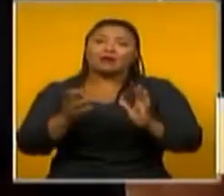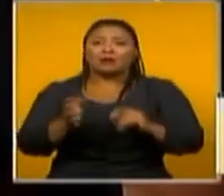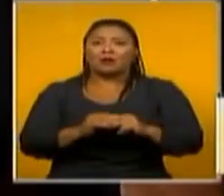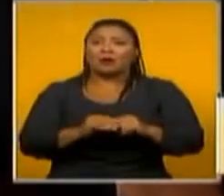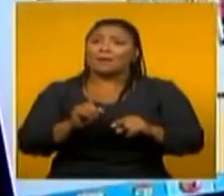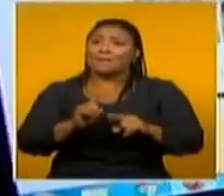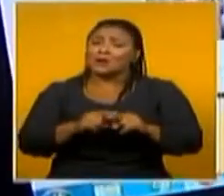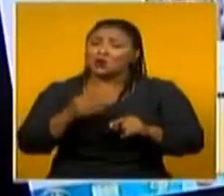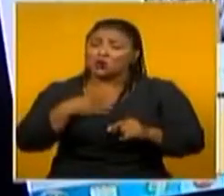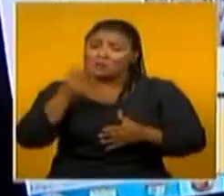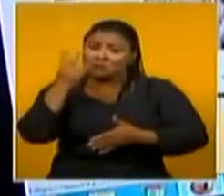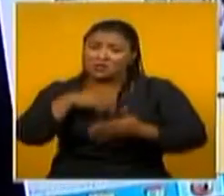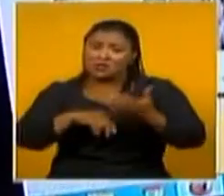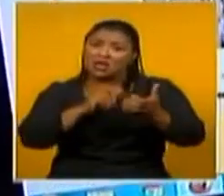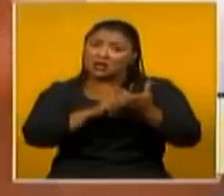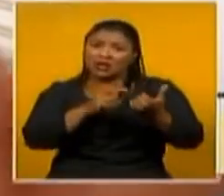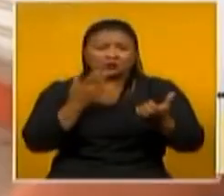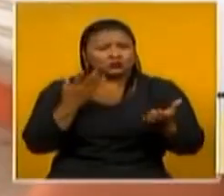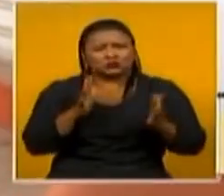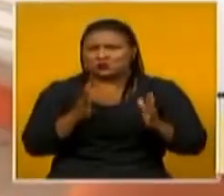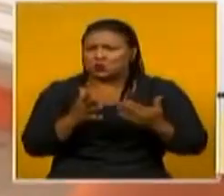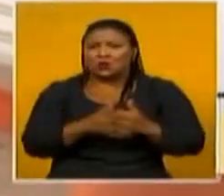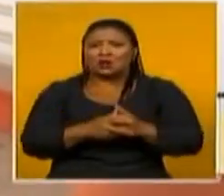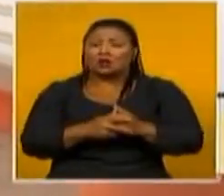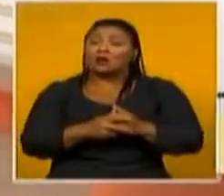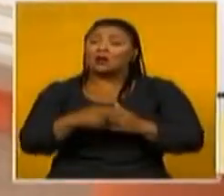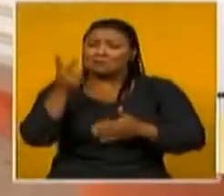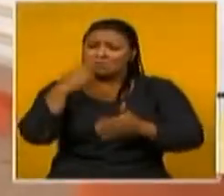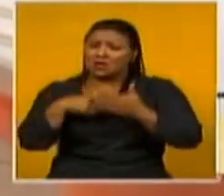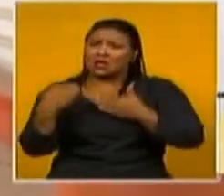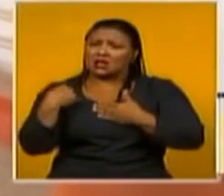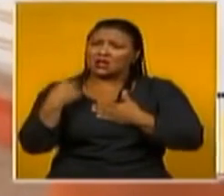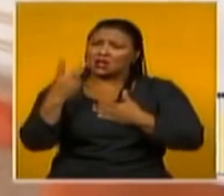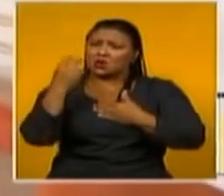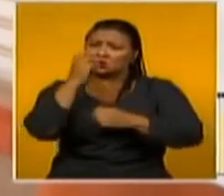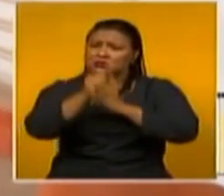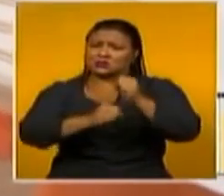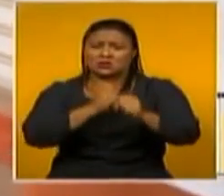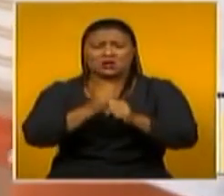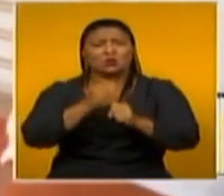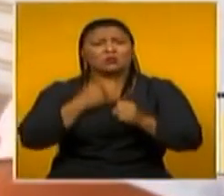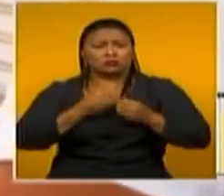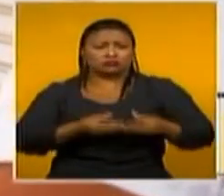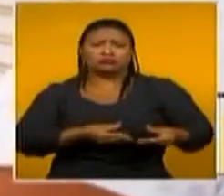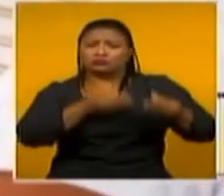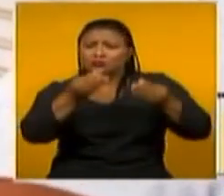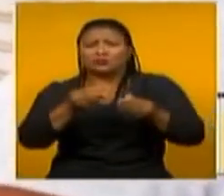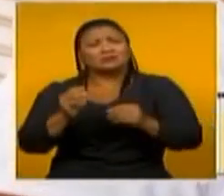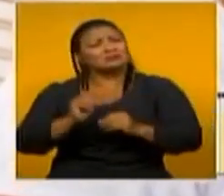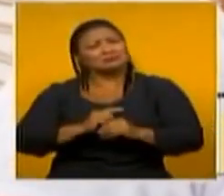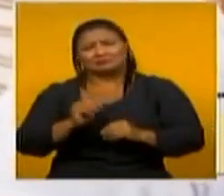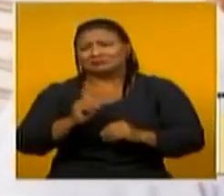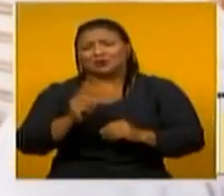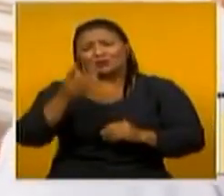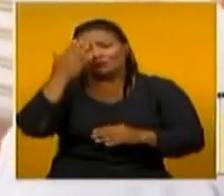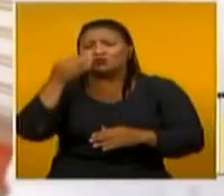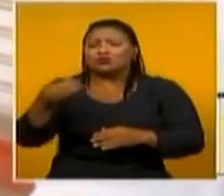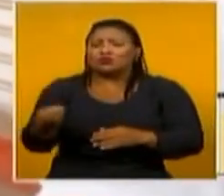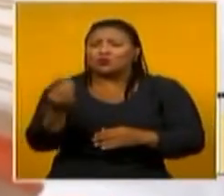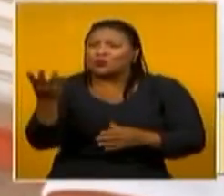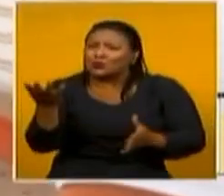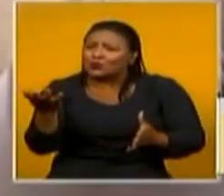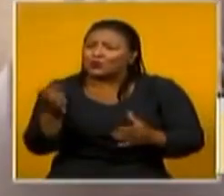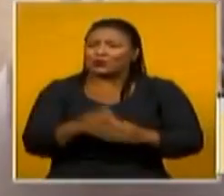hija no le tengo teléfono. Ella ya tiene 12 años, yo no quiero que ella tenga teléfono todavía porque es muy pequeña y el teléfono es